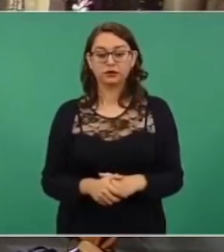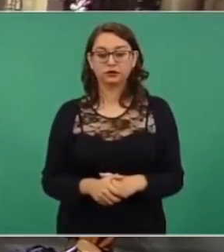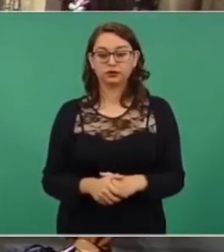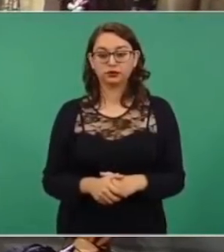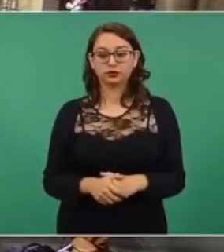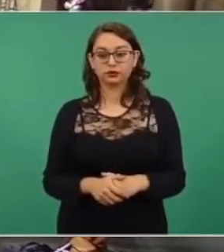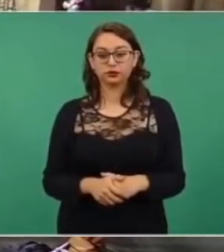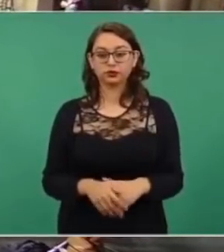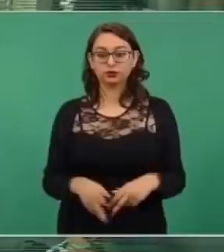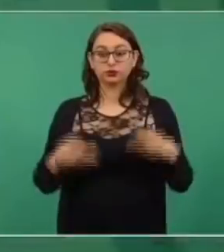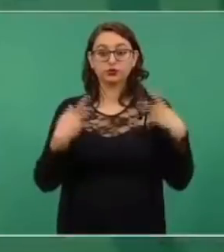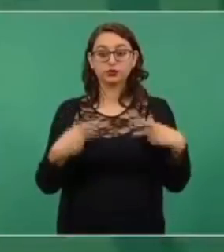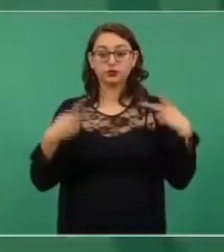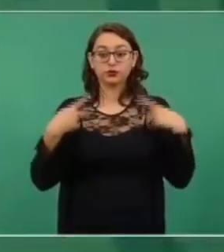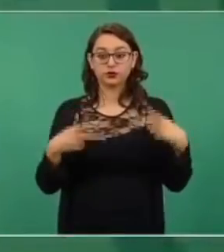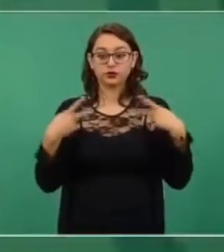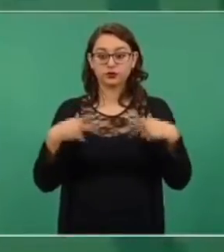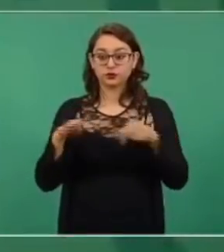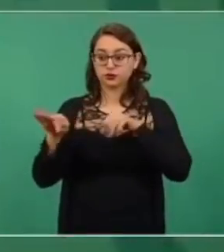que